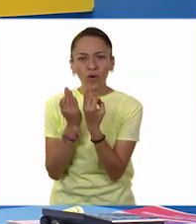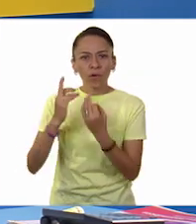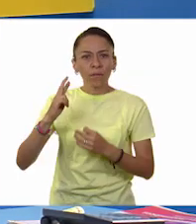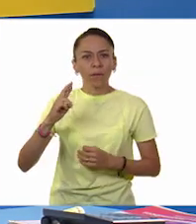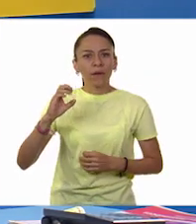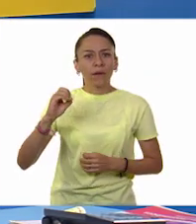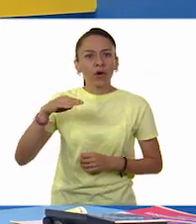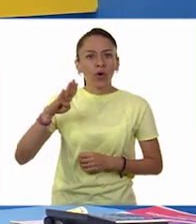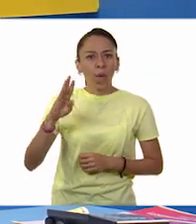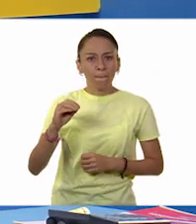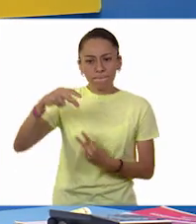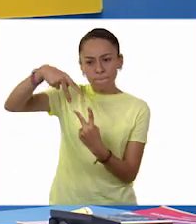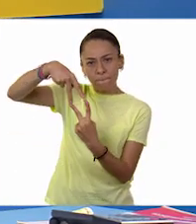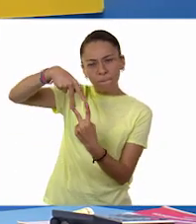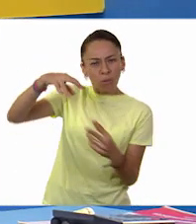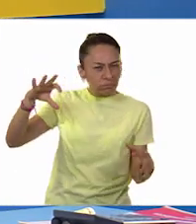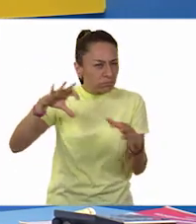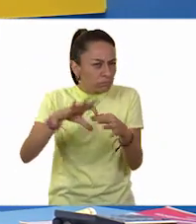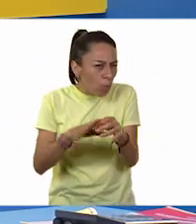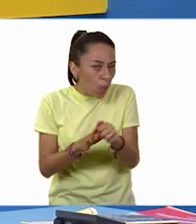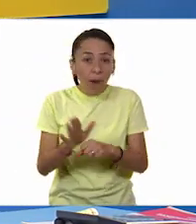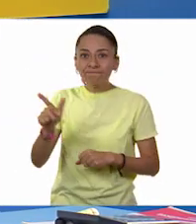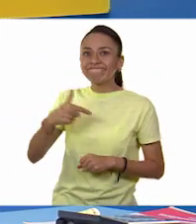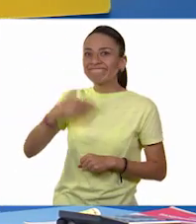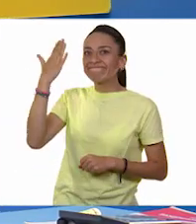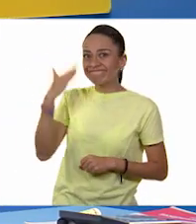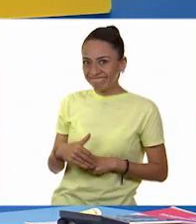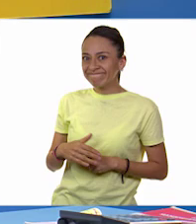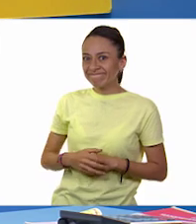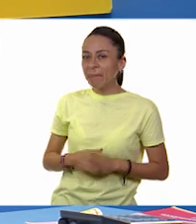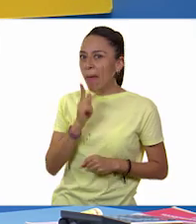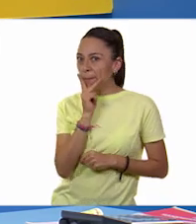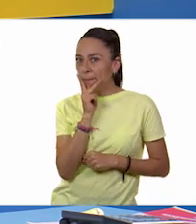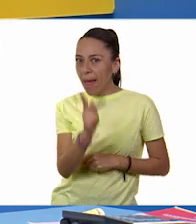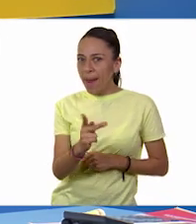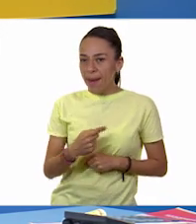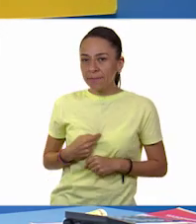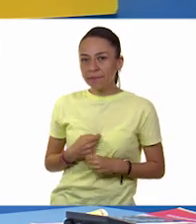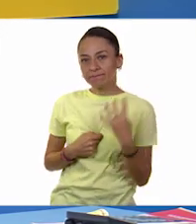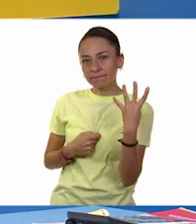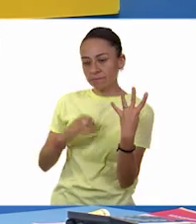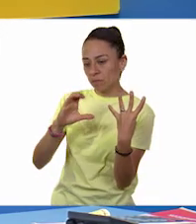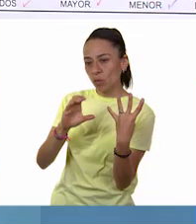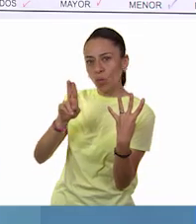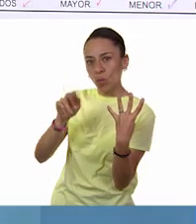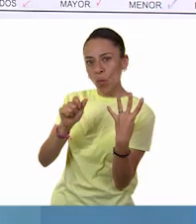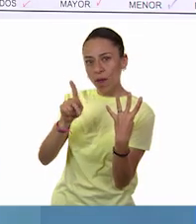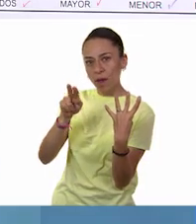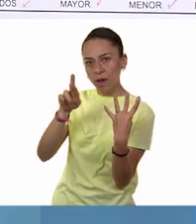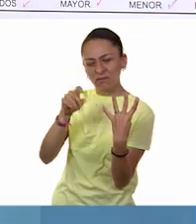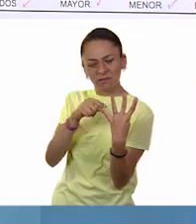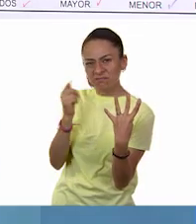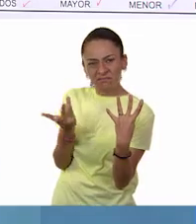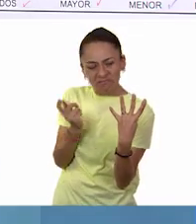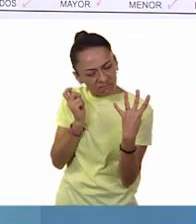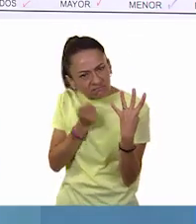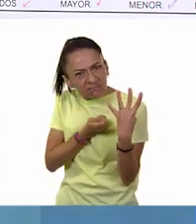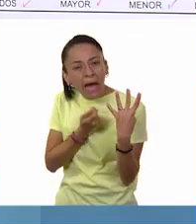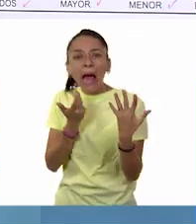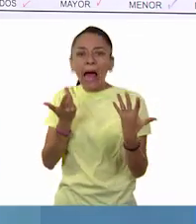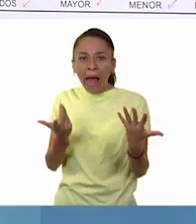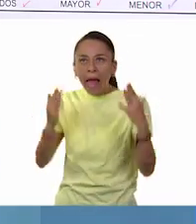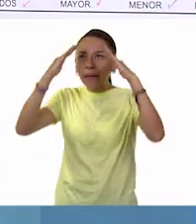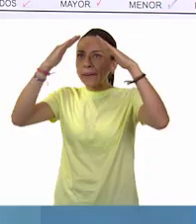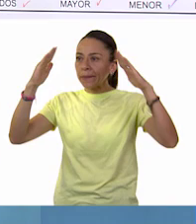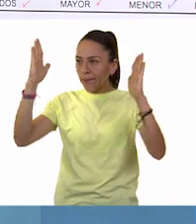la palabra 4. Yo me la sé. Porque el rombo tiene 4 lados. Muy bien. También se encuentra